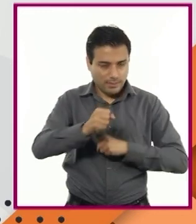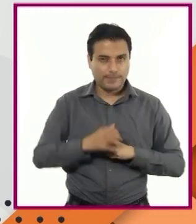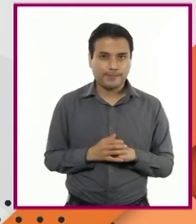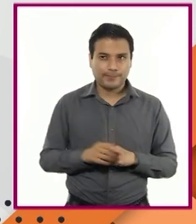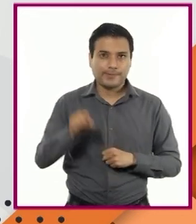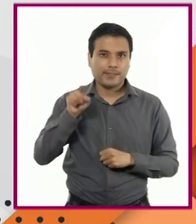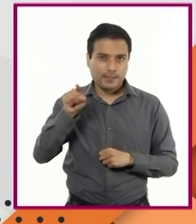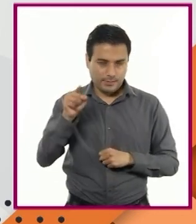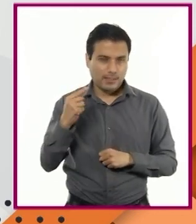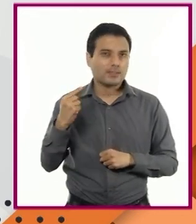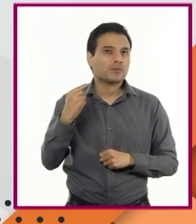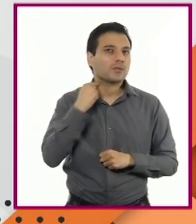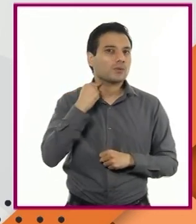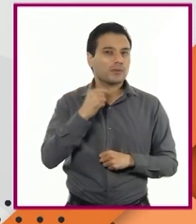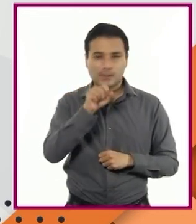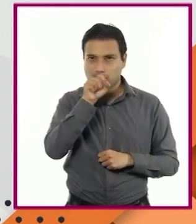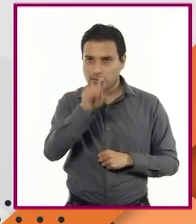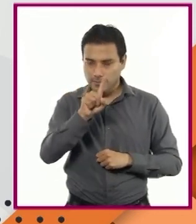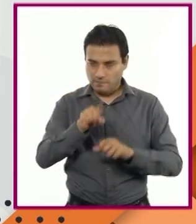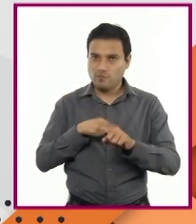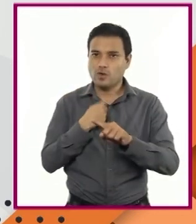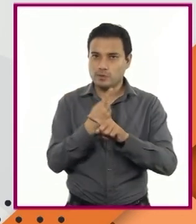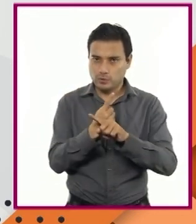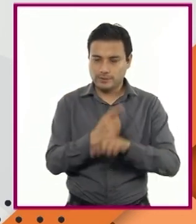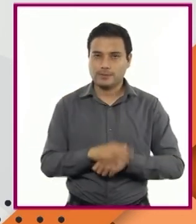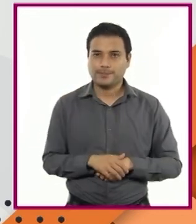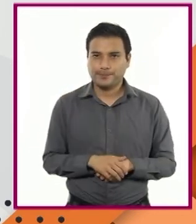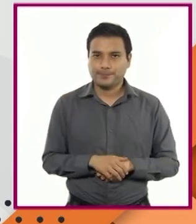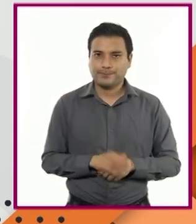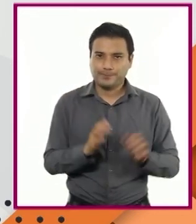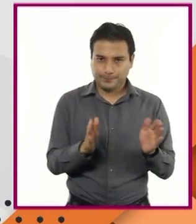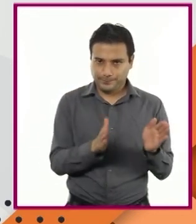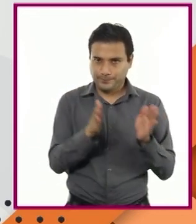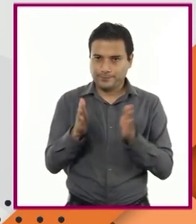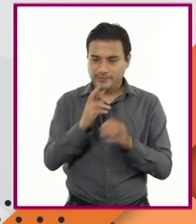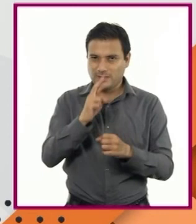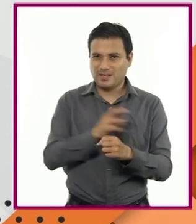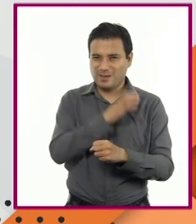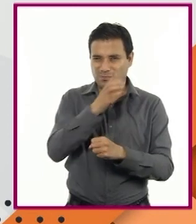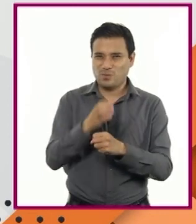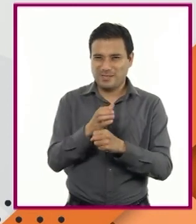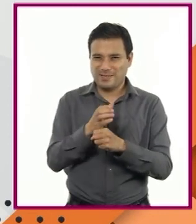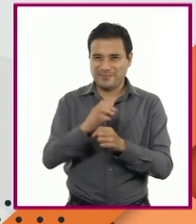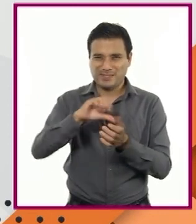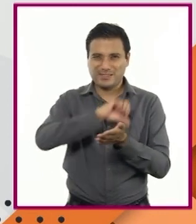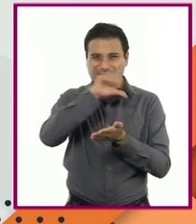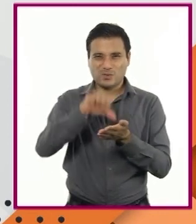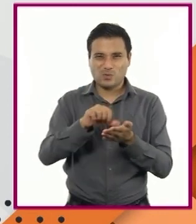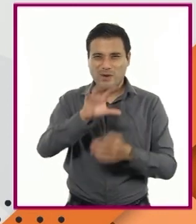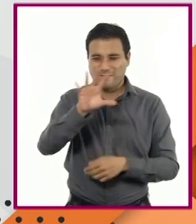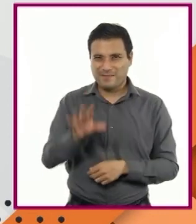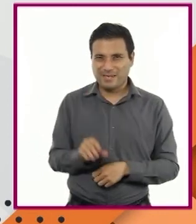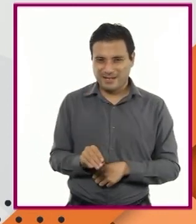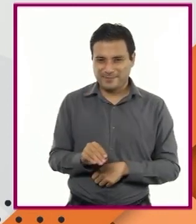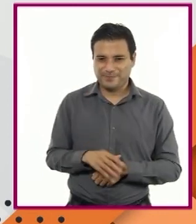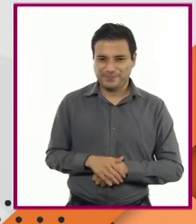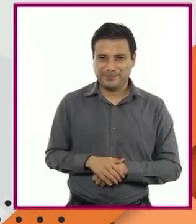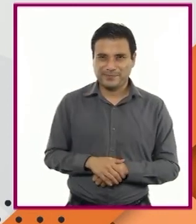asesinatos y violaciones. En el caso de la República Centroafricana, en donde